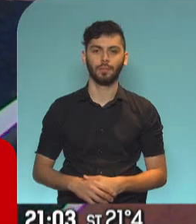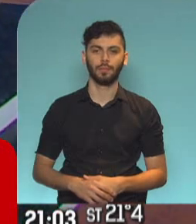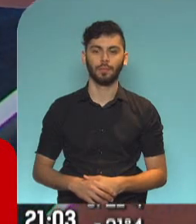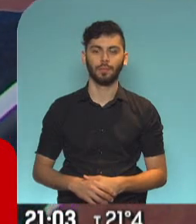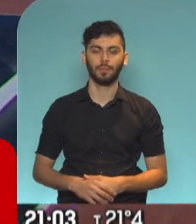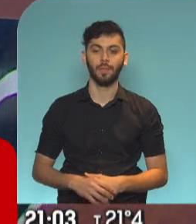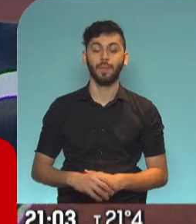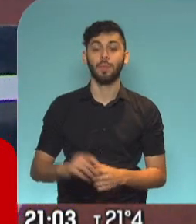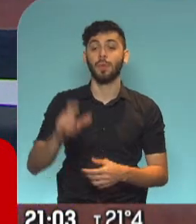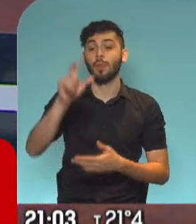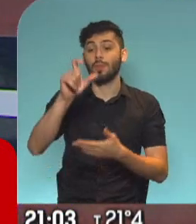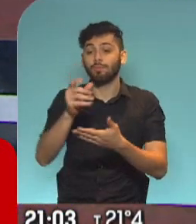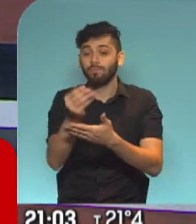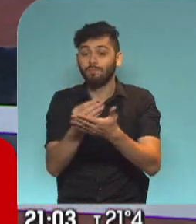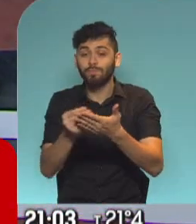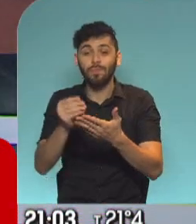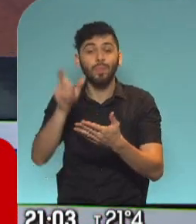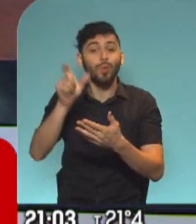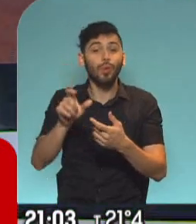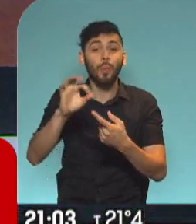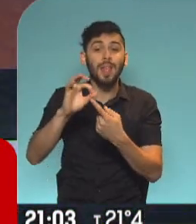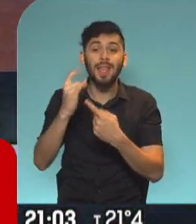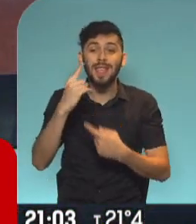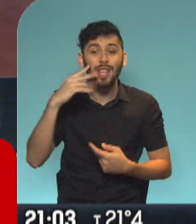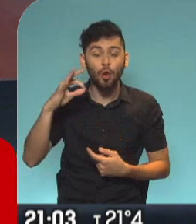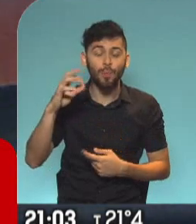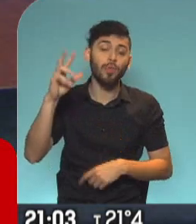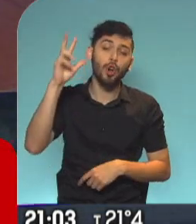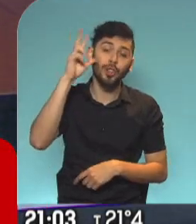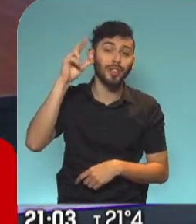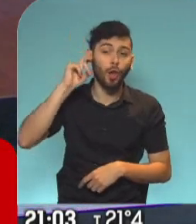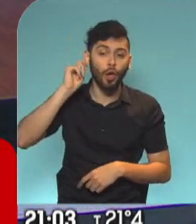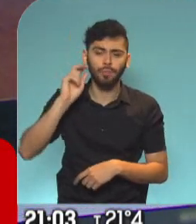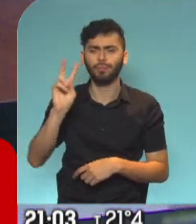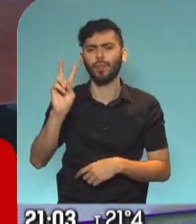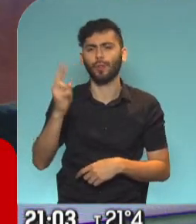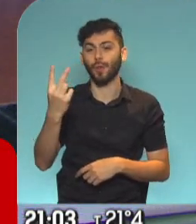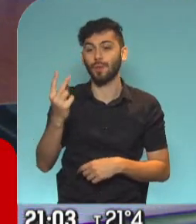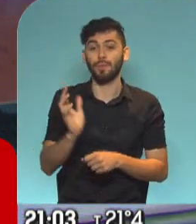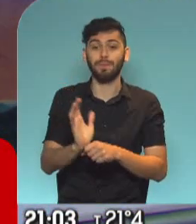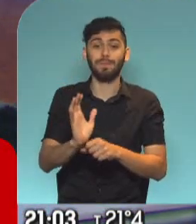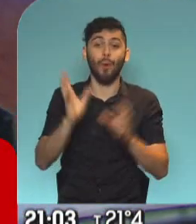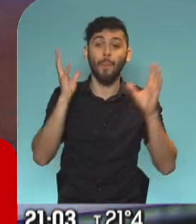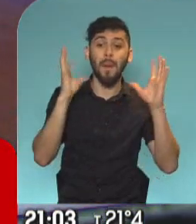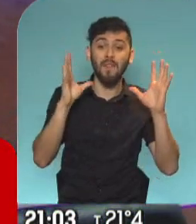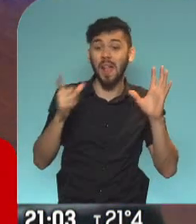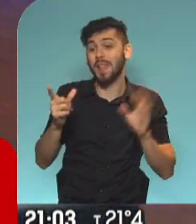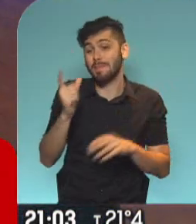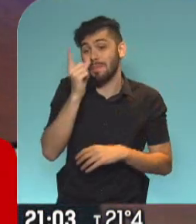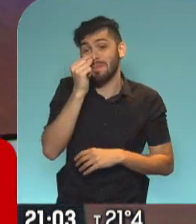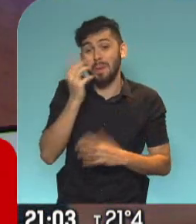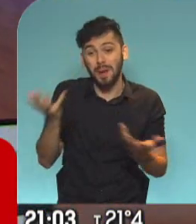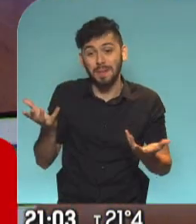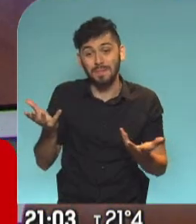Y el caricaturista argentino Quino, a los 88 años, falleció. El papá de Mafalda, más conocido como el papá de Mafalda,